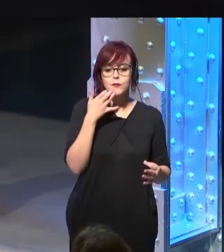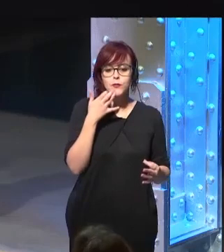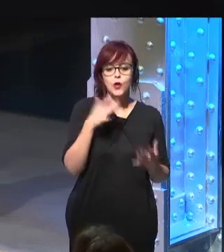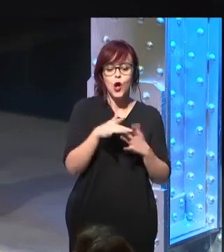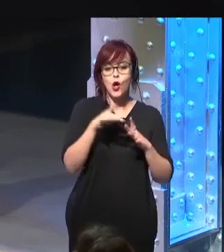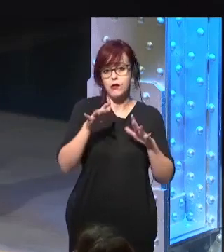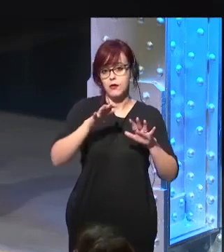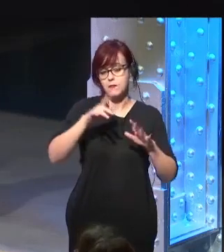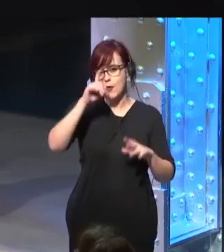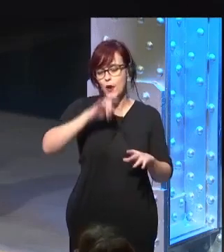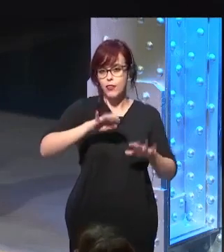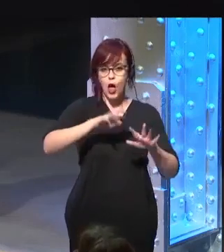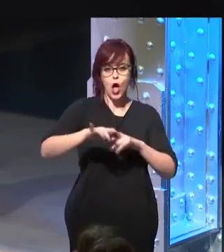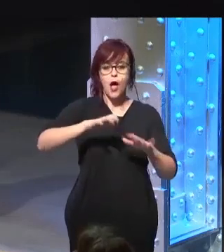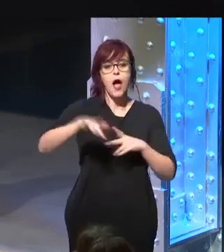tecleé